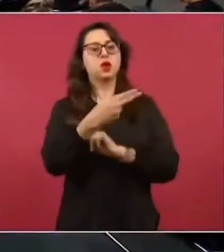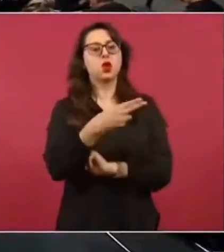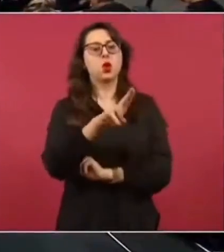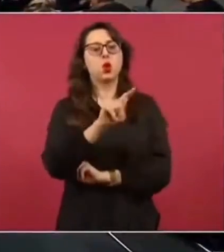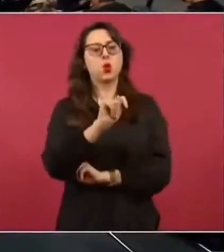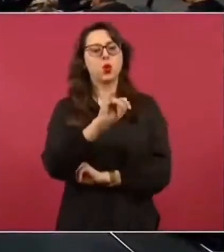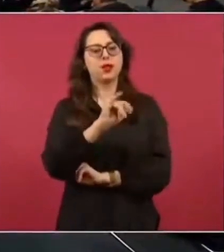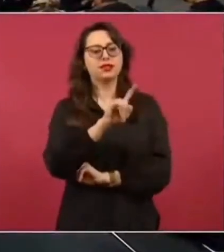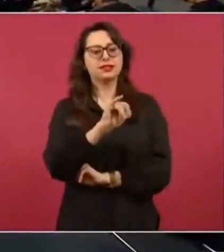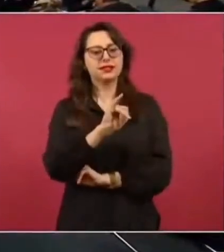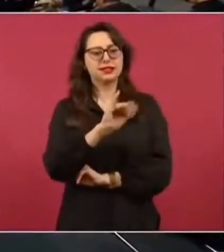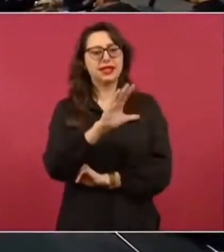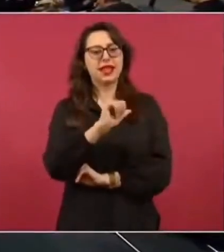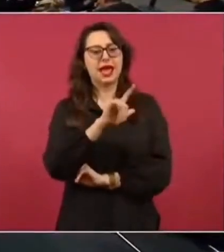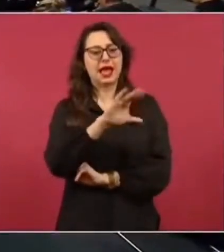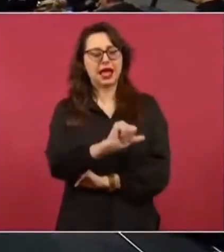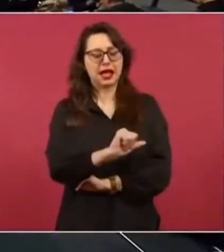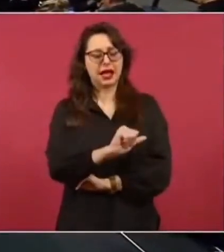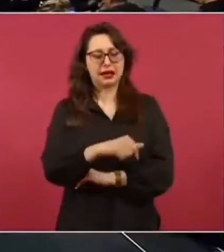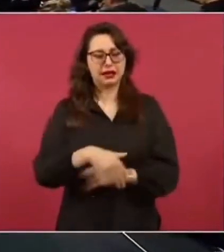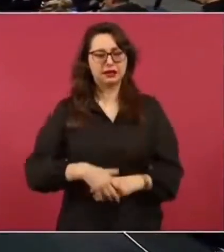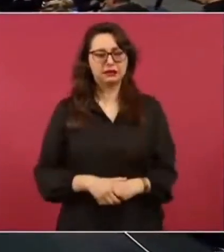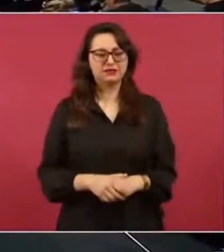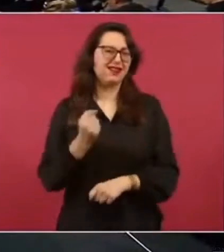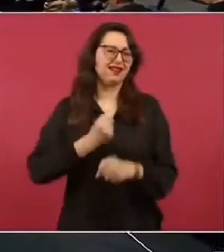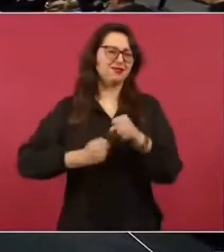Habla de los años 20.